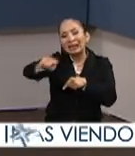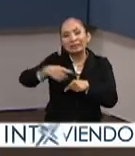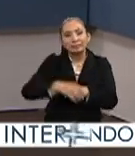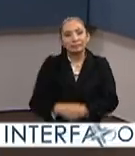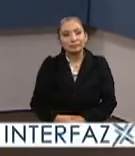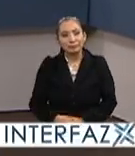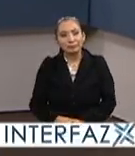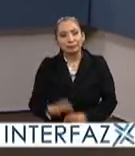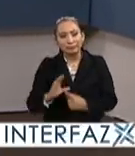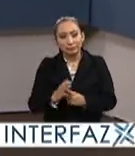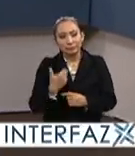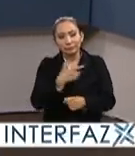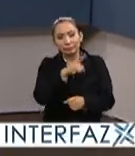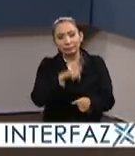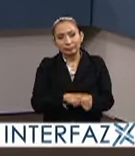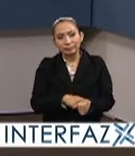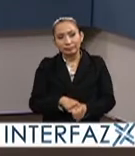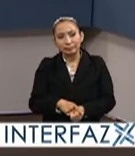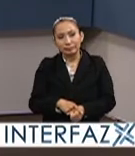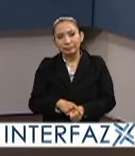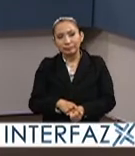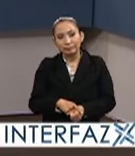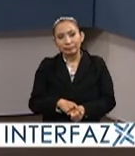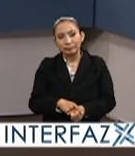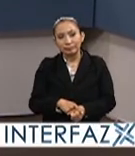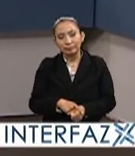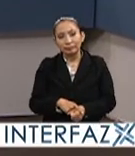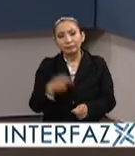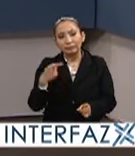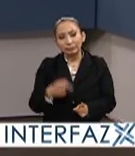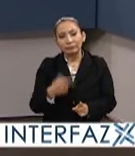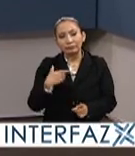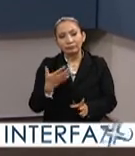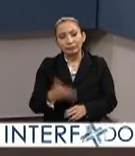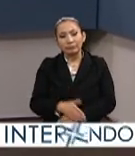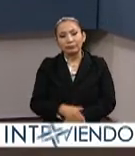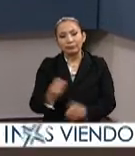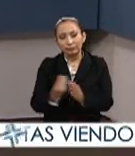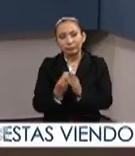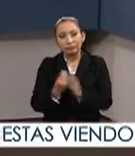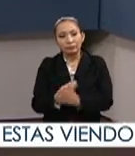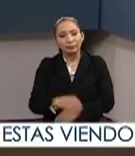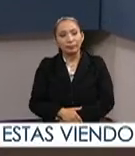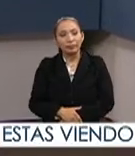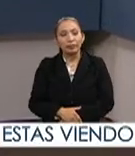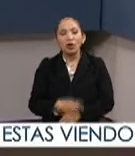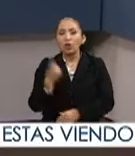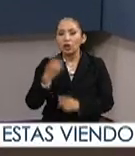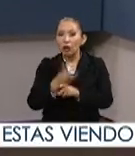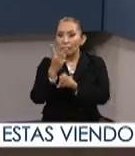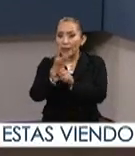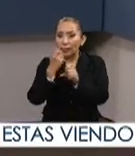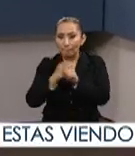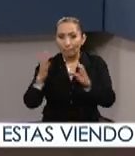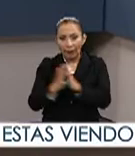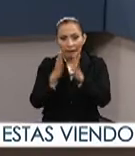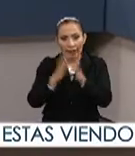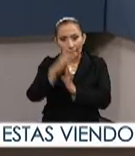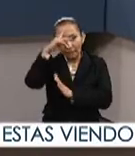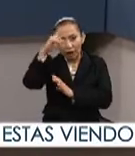enmarca la Comisión Nacional, y en ese sentido está enfocado en el... Pues queda más que invitarlos a que